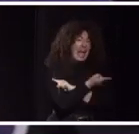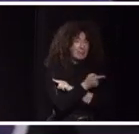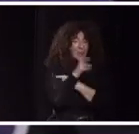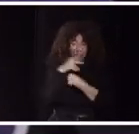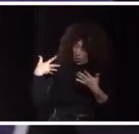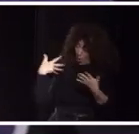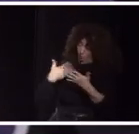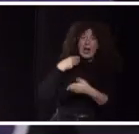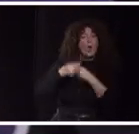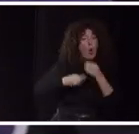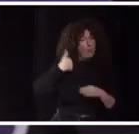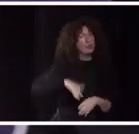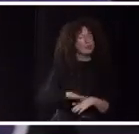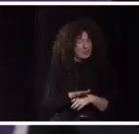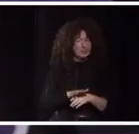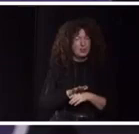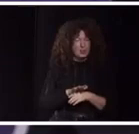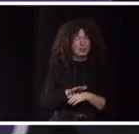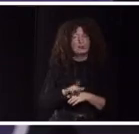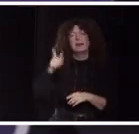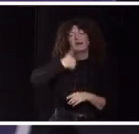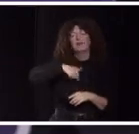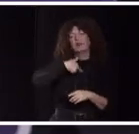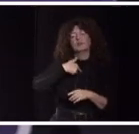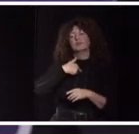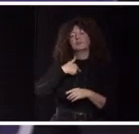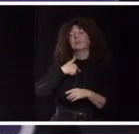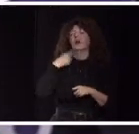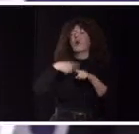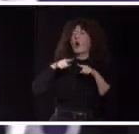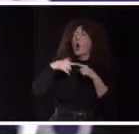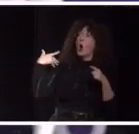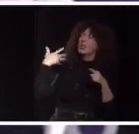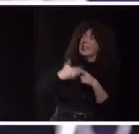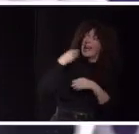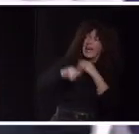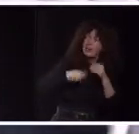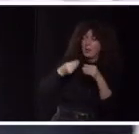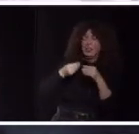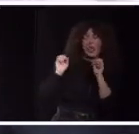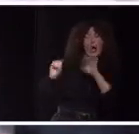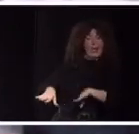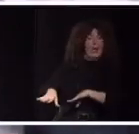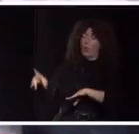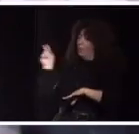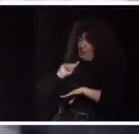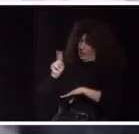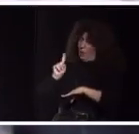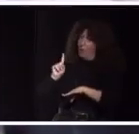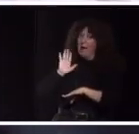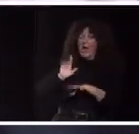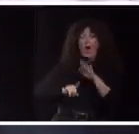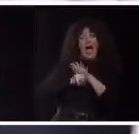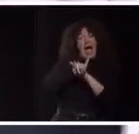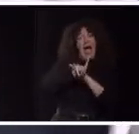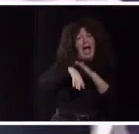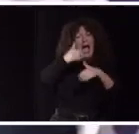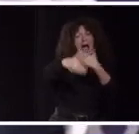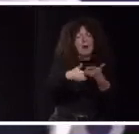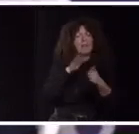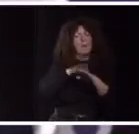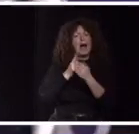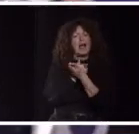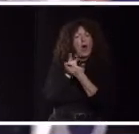hemos hecho. No vamos a renunciar, por supuesto, a lo que fuimos ni a lo que somos, pero tenemos que avanzar y por eso estamos aquí hoy para nuestra